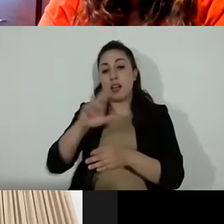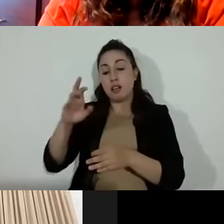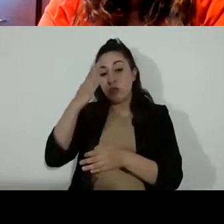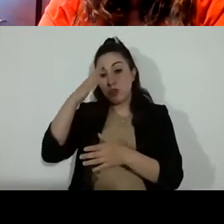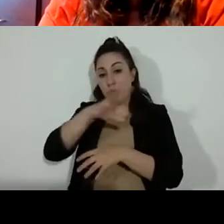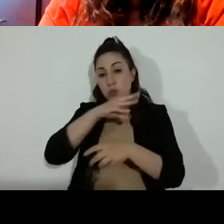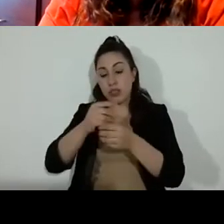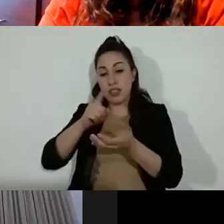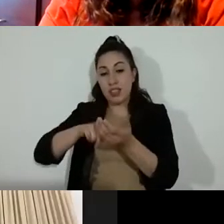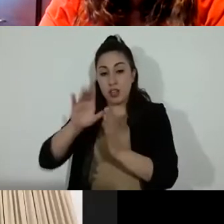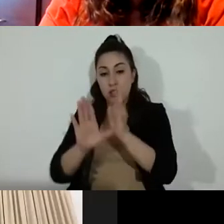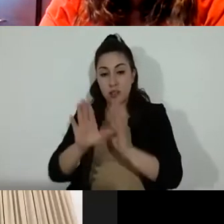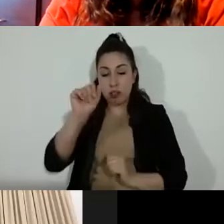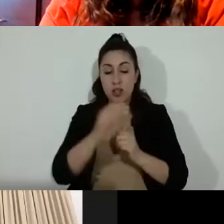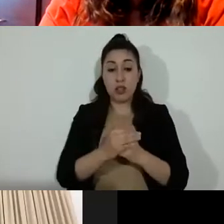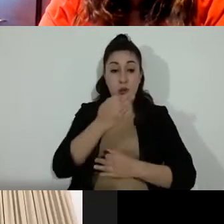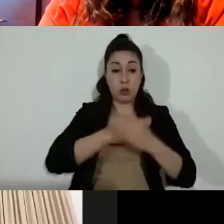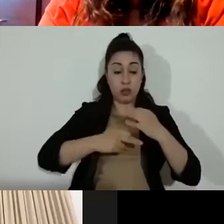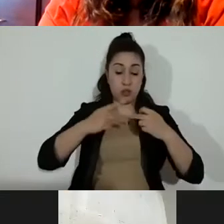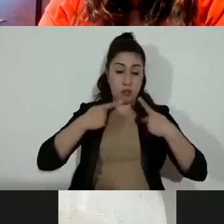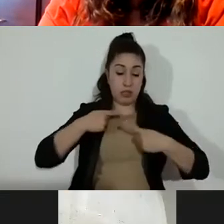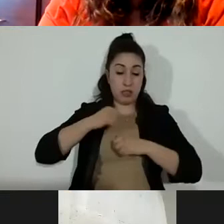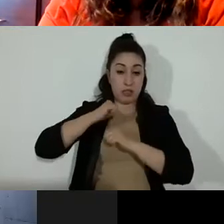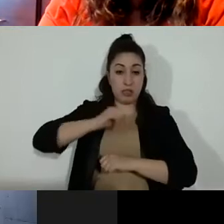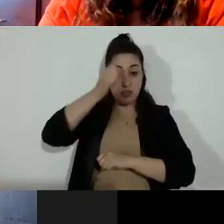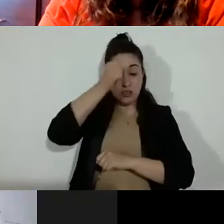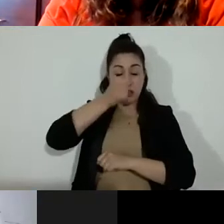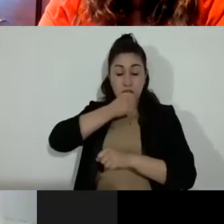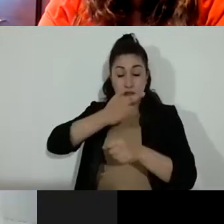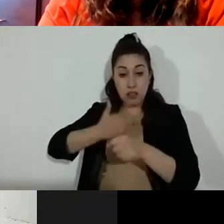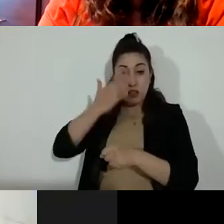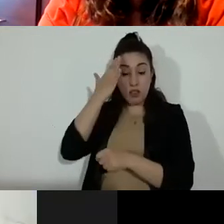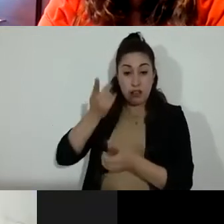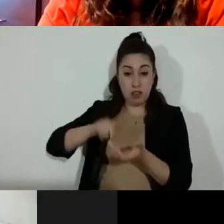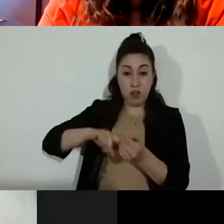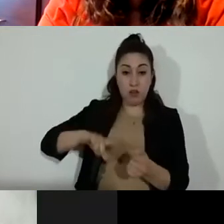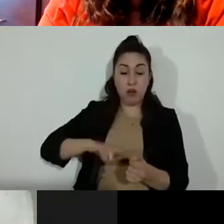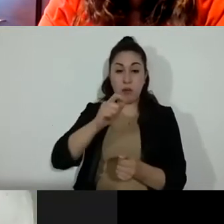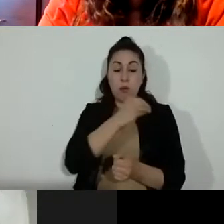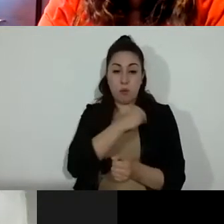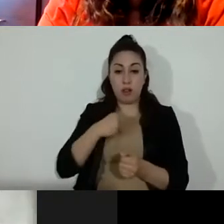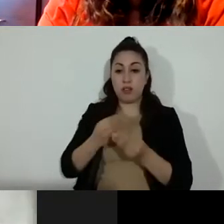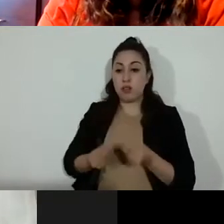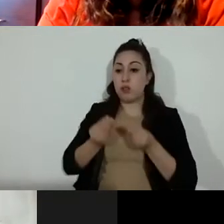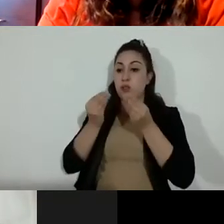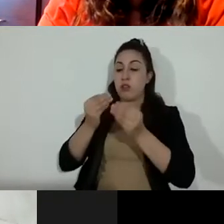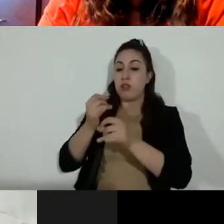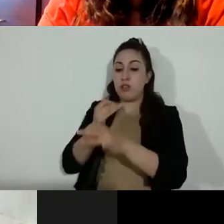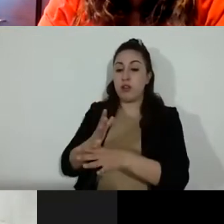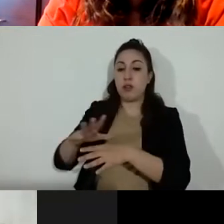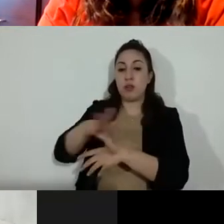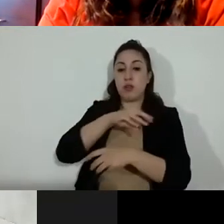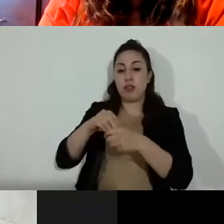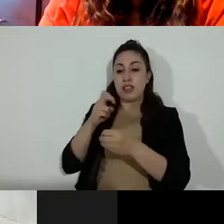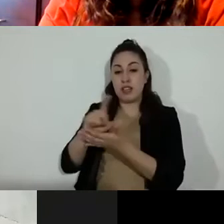personas servidores públicas también tendrán la obligación de proporcionar información al Congreso en los términos de la presente ley